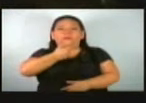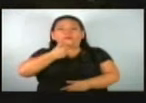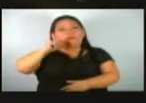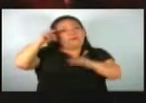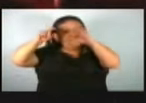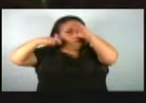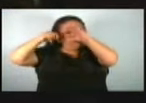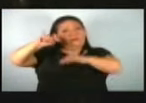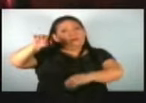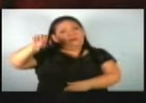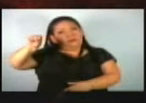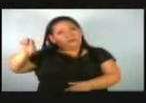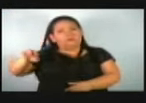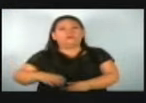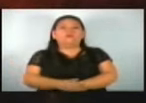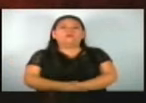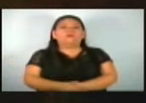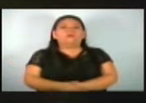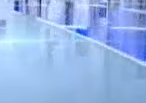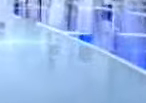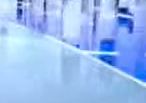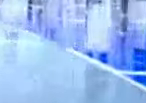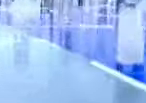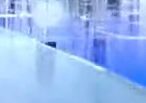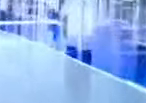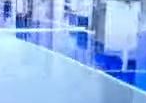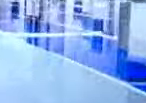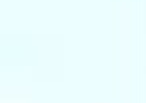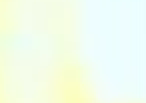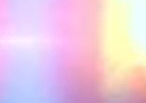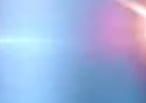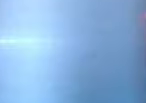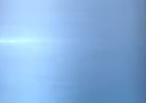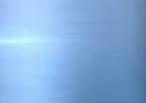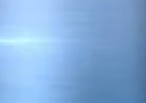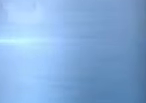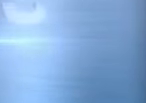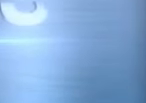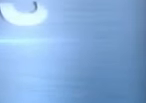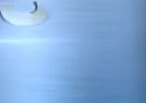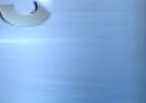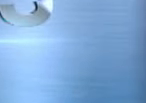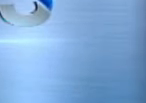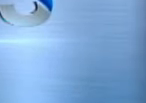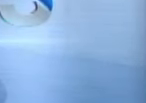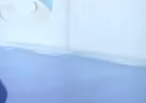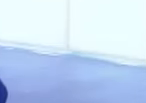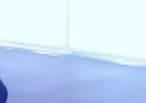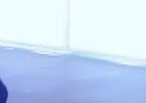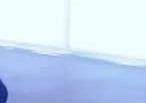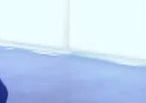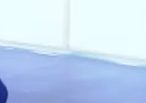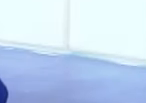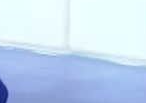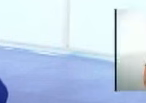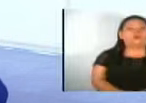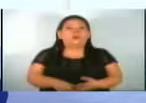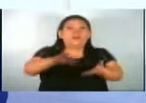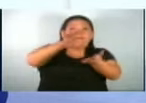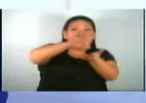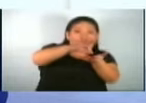un reporte de Néstor Hernández. Los cultivos de